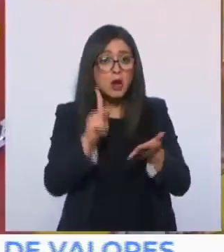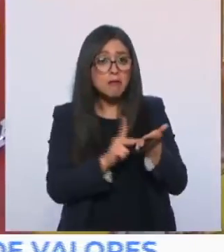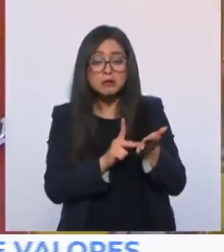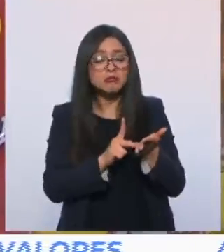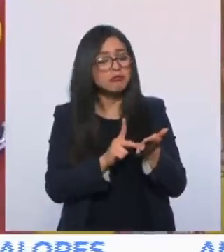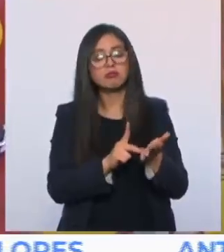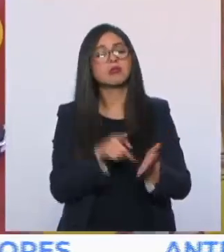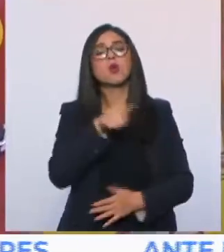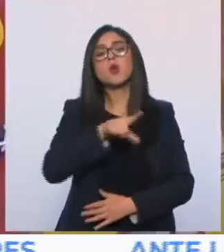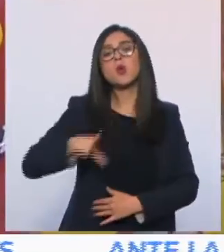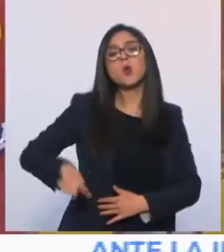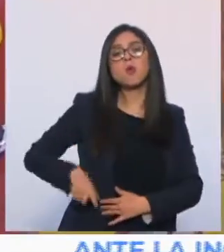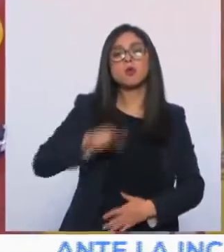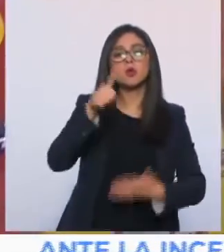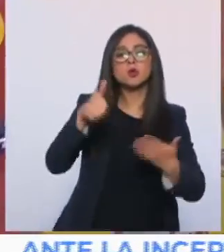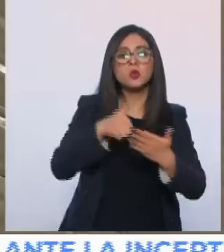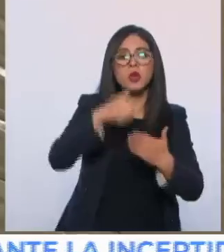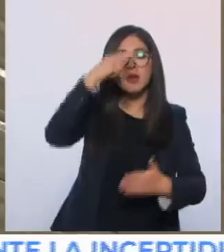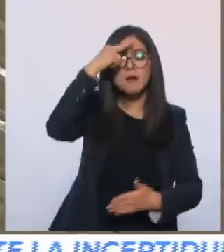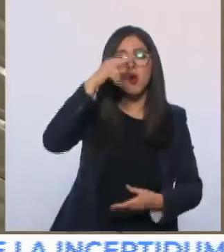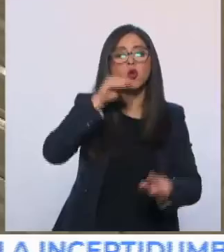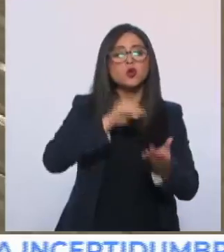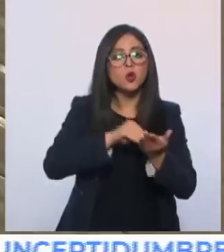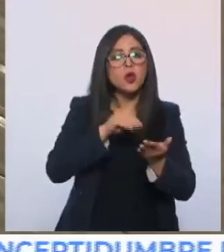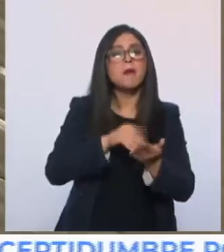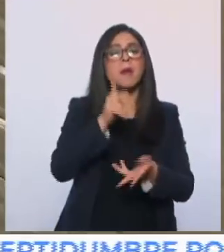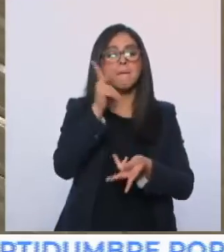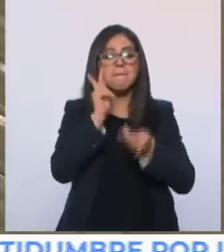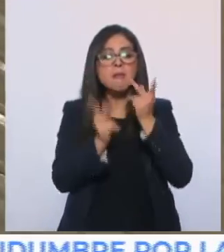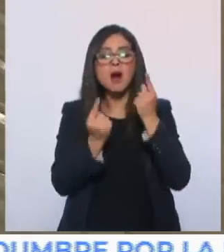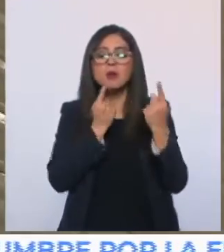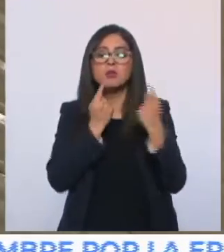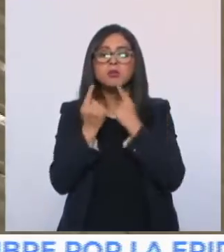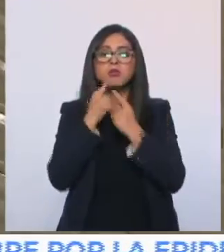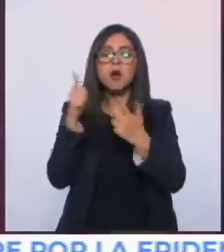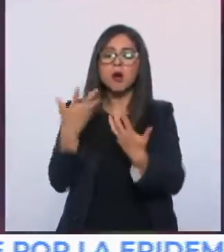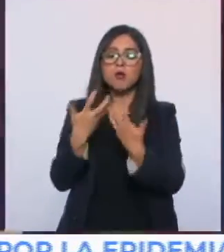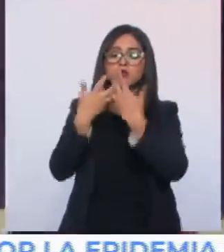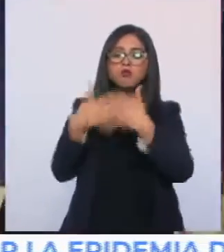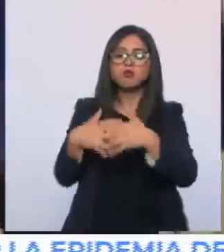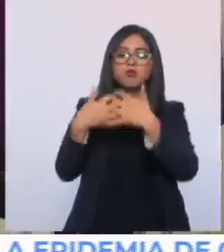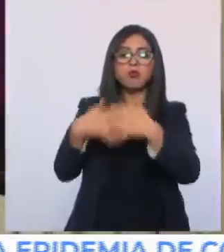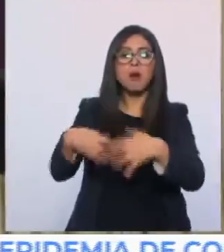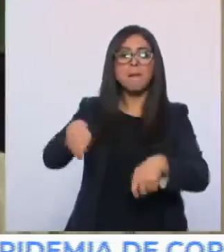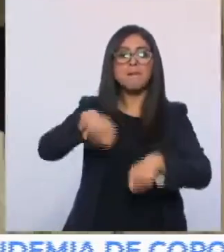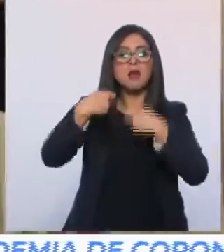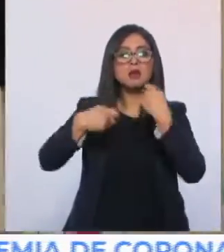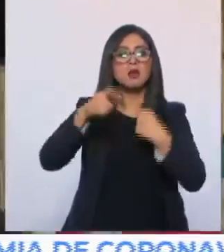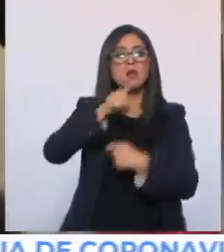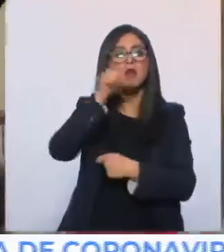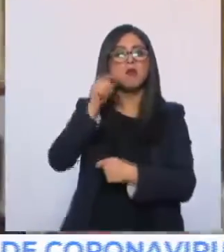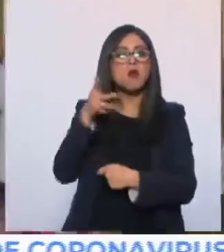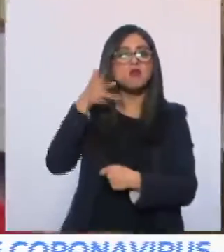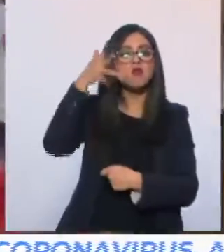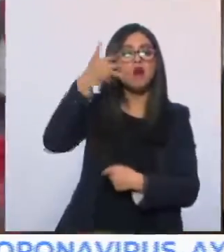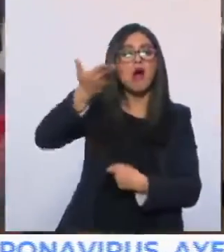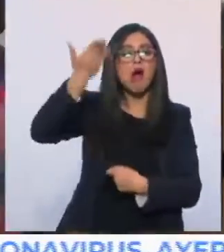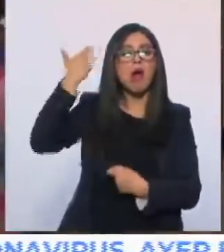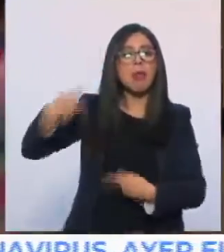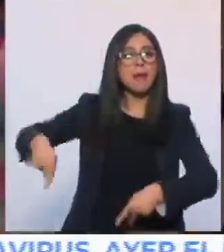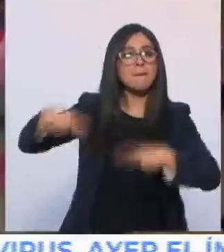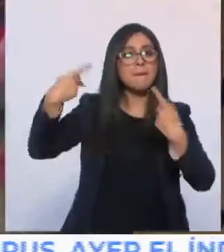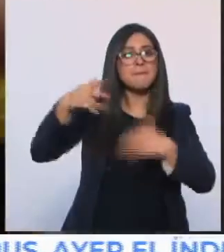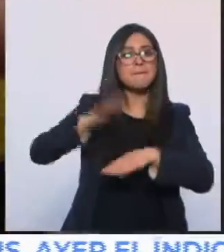gobierno de la Ciudad de México mantiene las mesas de diálogo con la industria del plástico para mitigar las afectaciones en su producción y